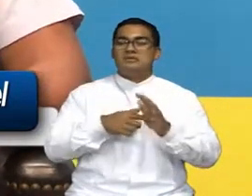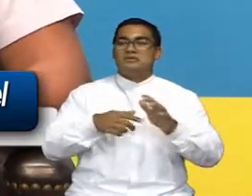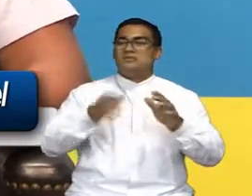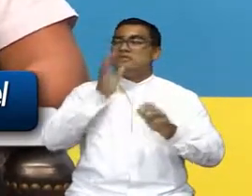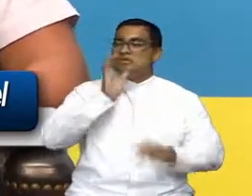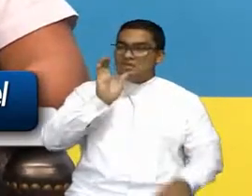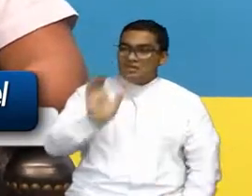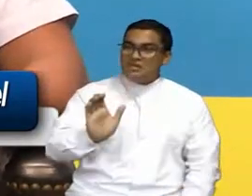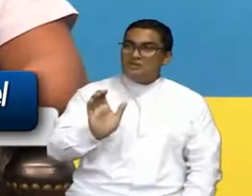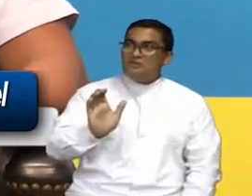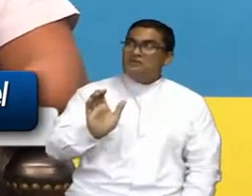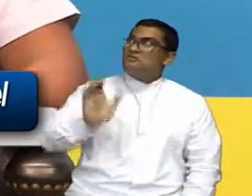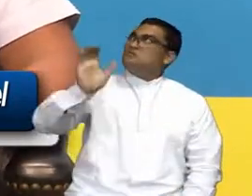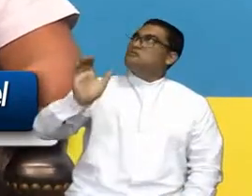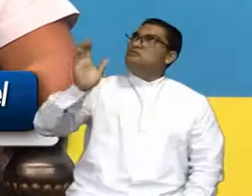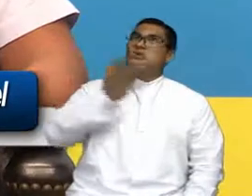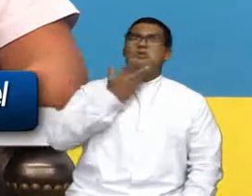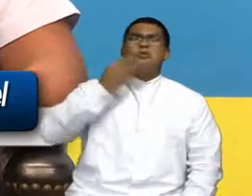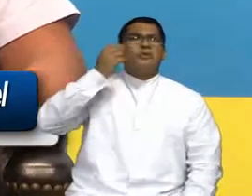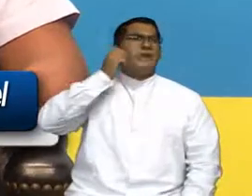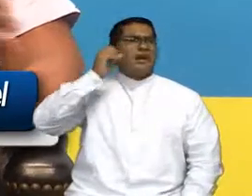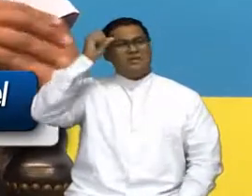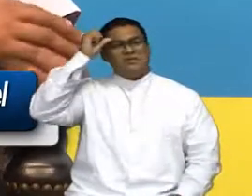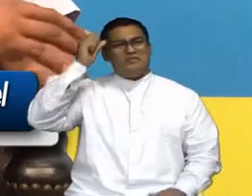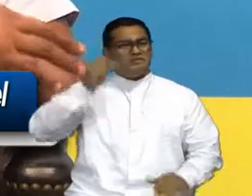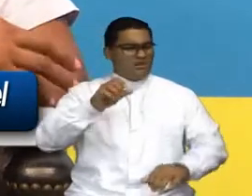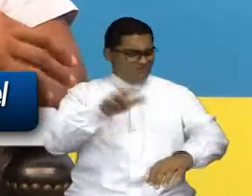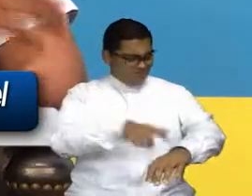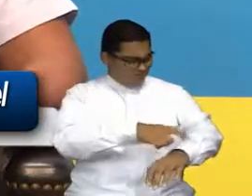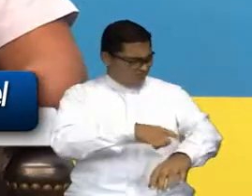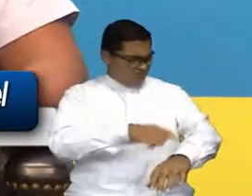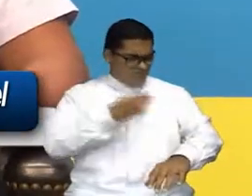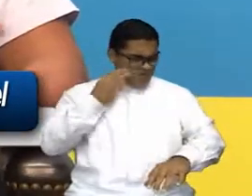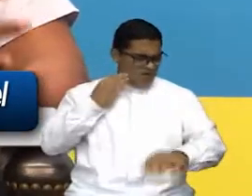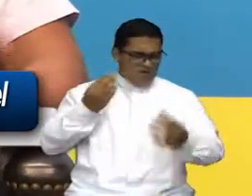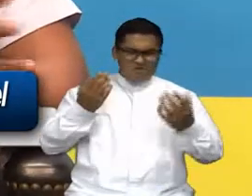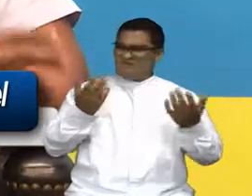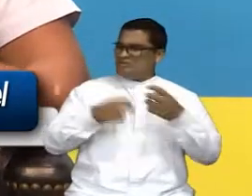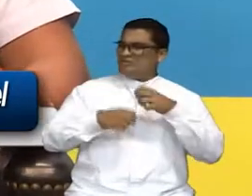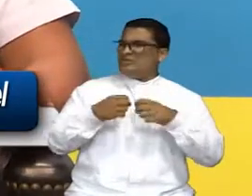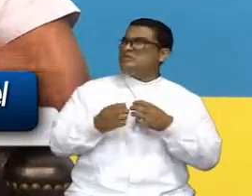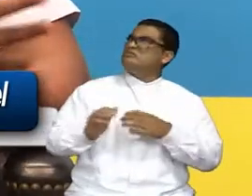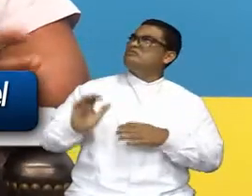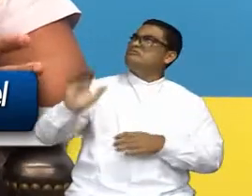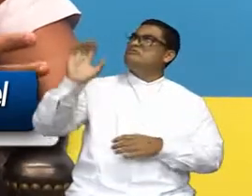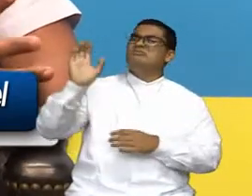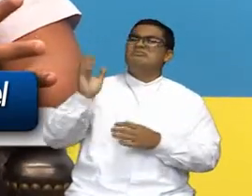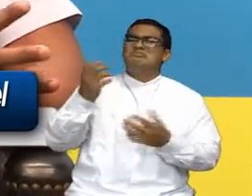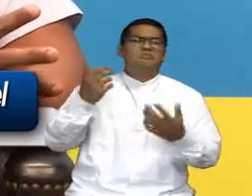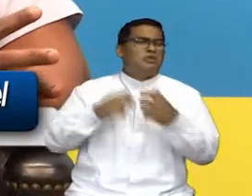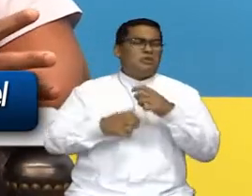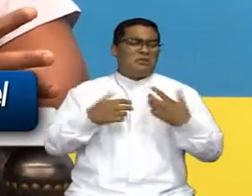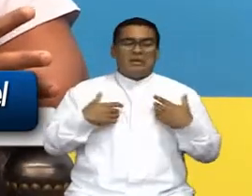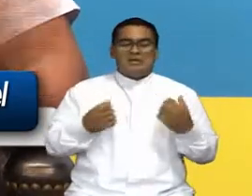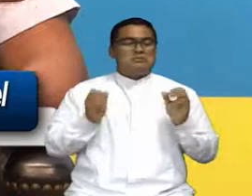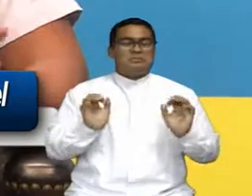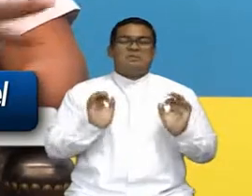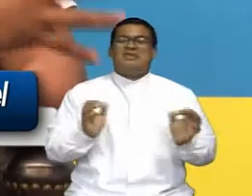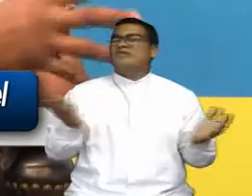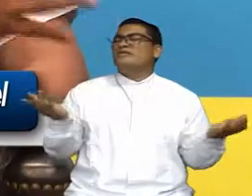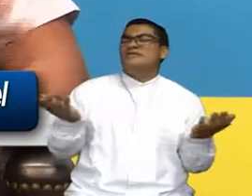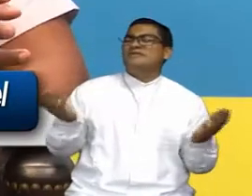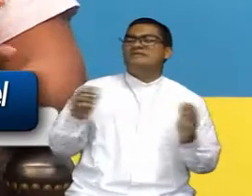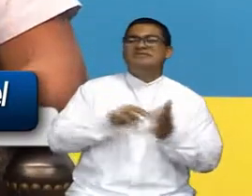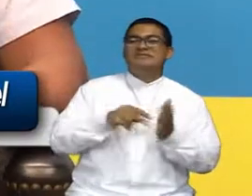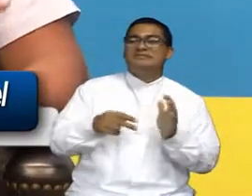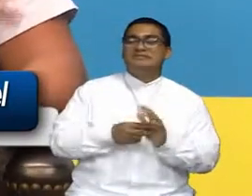la adolescencia, en la juventud, en la adultez, y no ha causado mayor impacto pues, en su salud, ¿qué ha pasado? Que